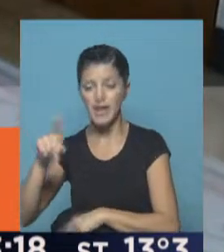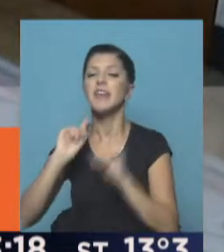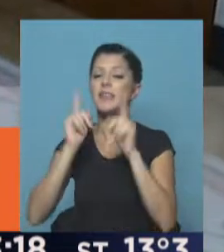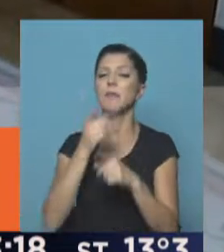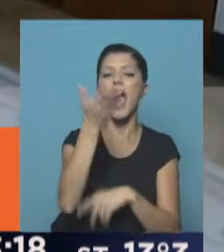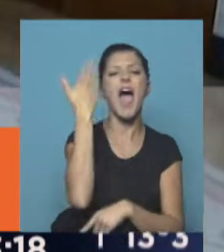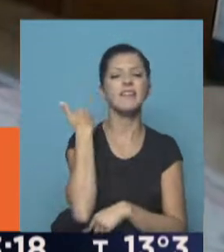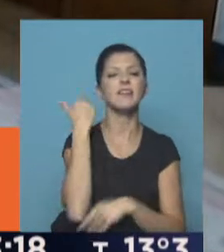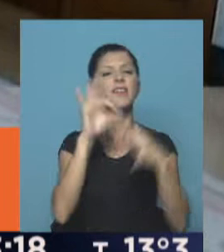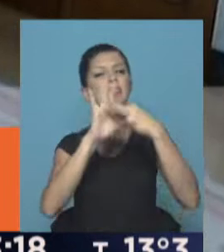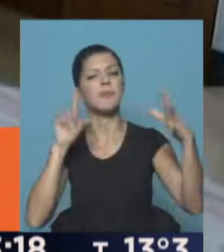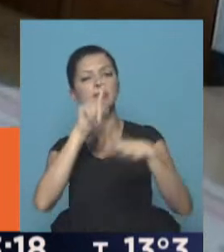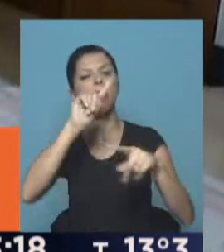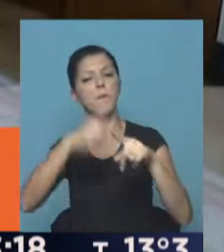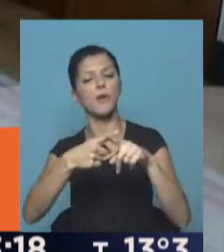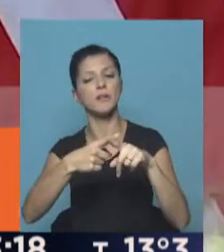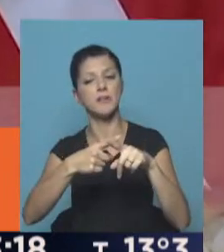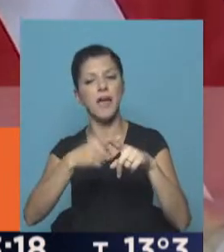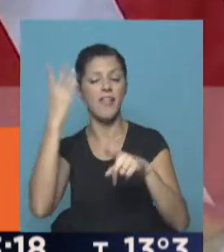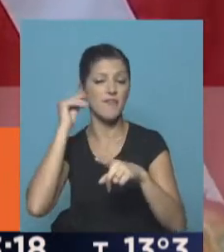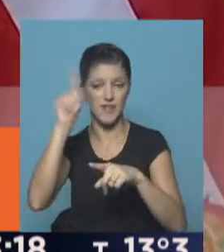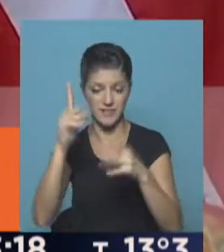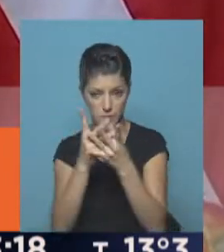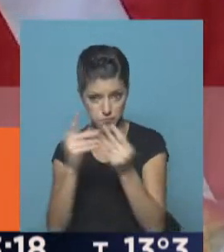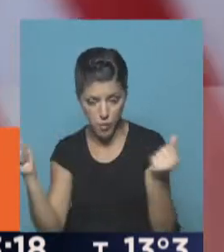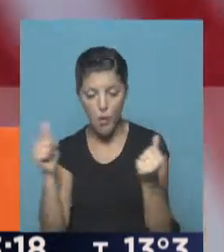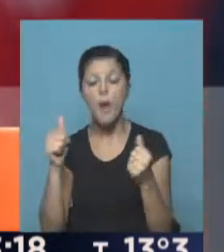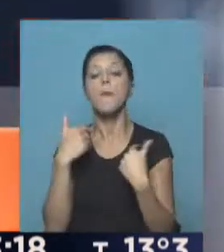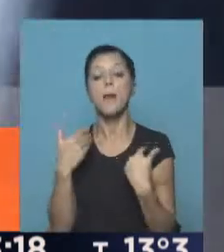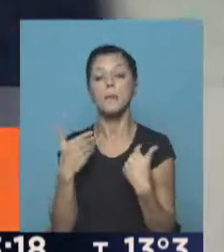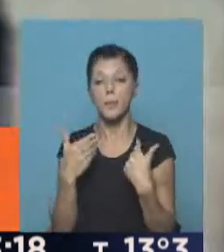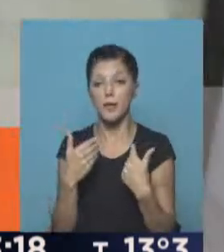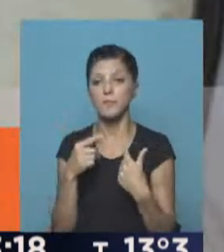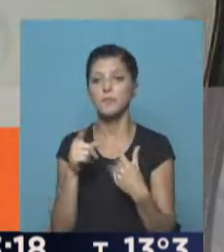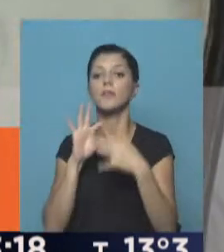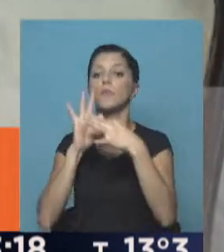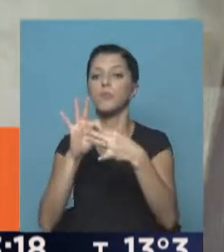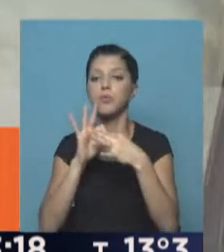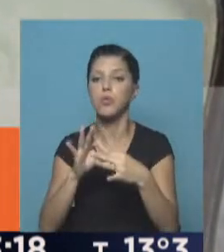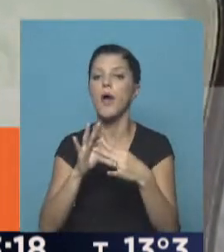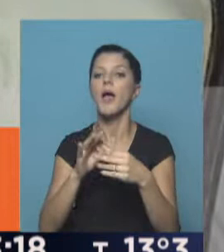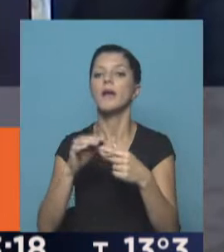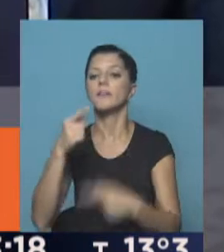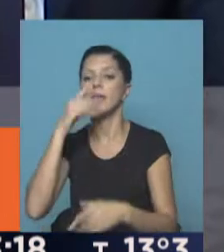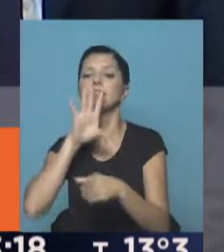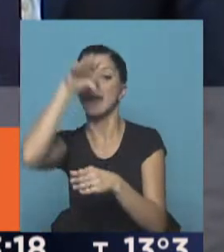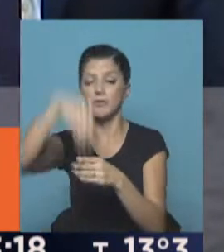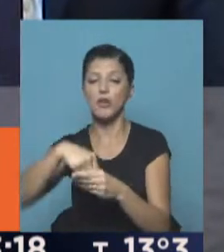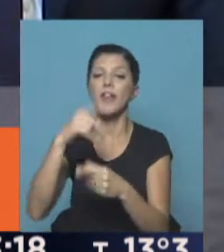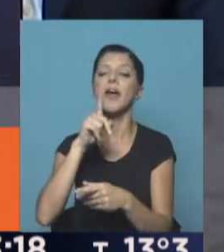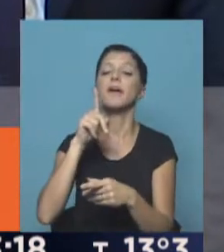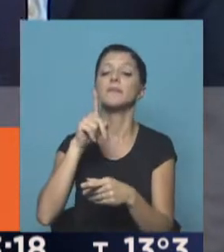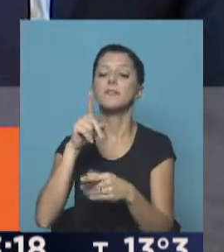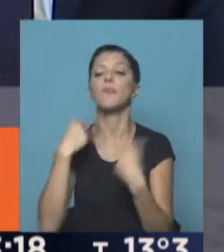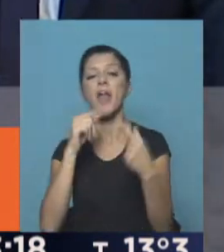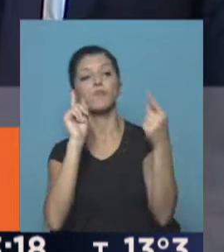tradicional independencia de la política exterior francesa para subordinarse a una línea atlantista de intervención posiblemente